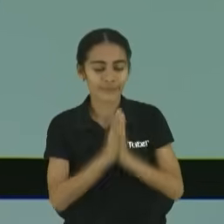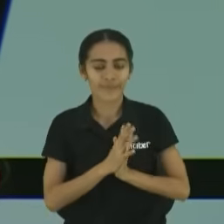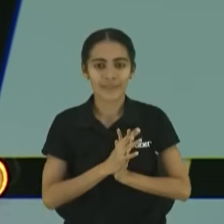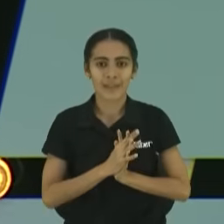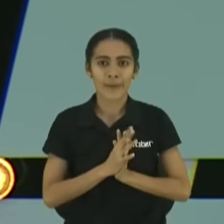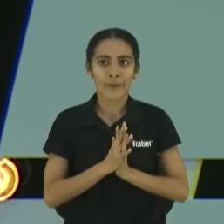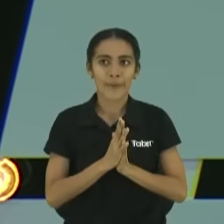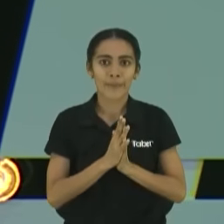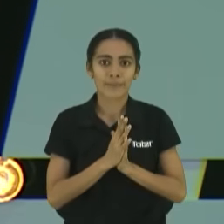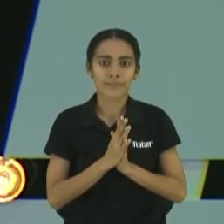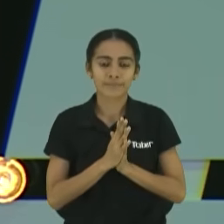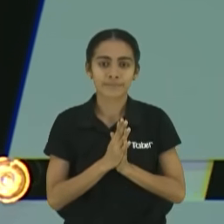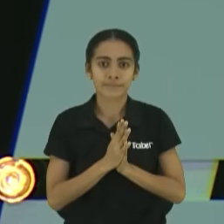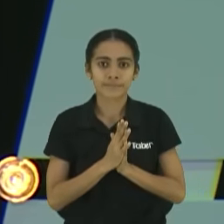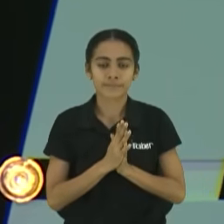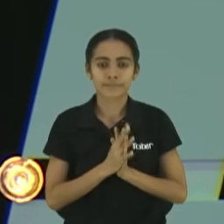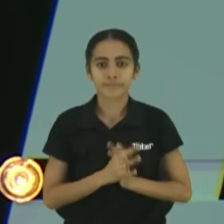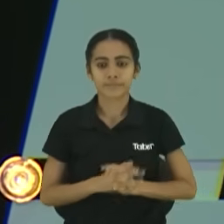de la calle.